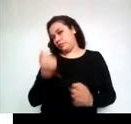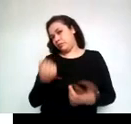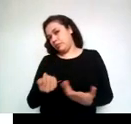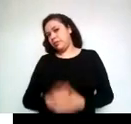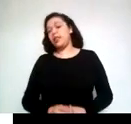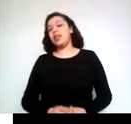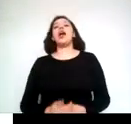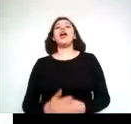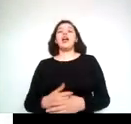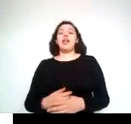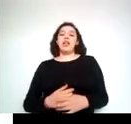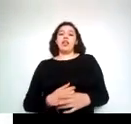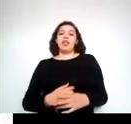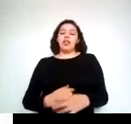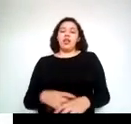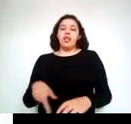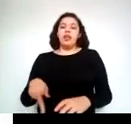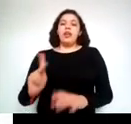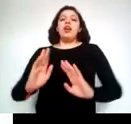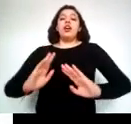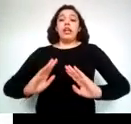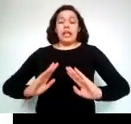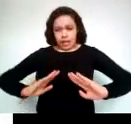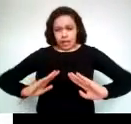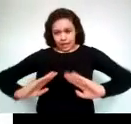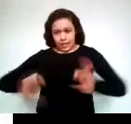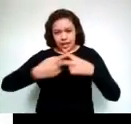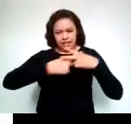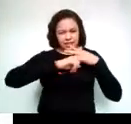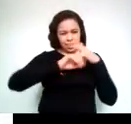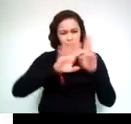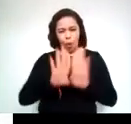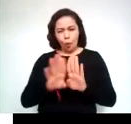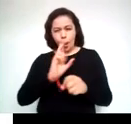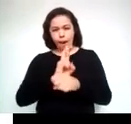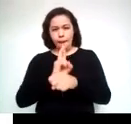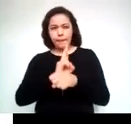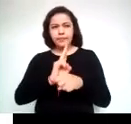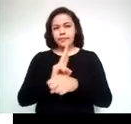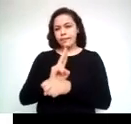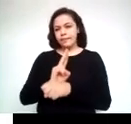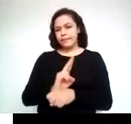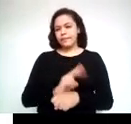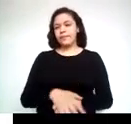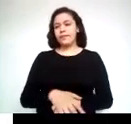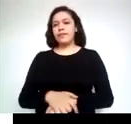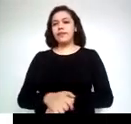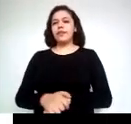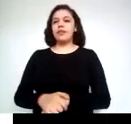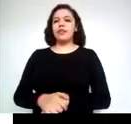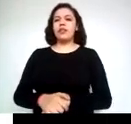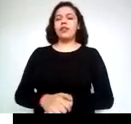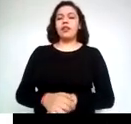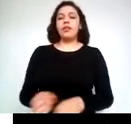ya sabemos que de manera indirecta empezaron con las inspecciones. ¿A partir de cuántos colaboradores aplican la